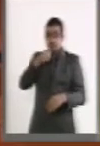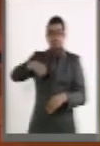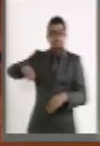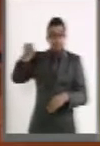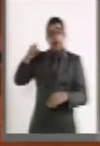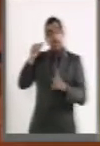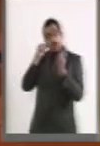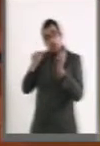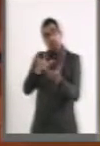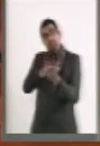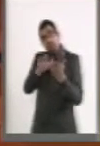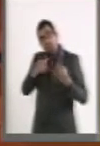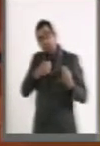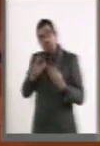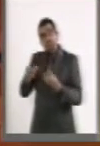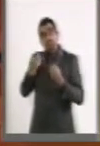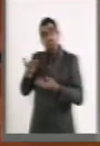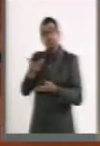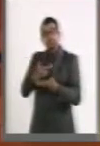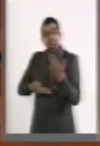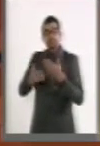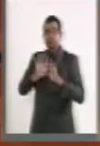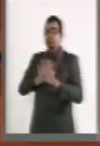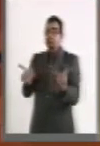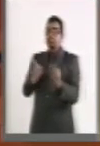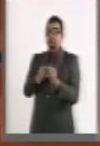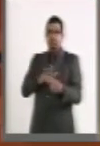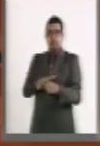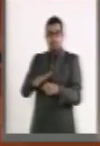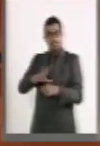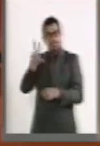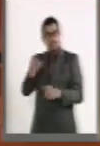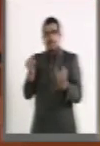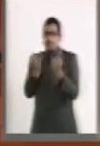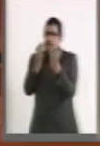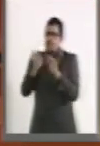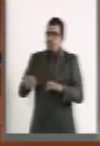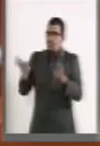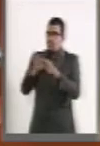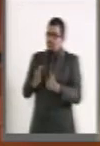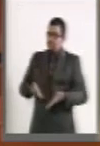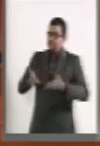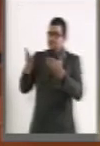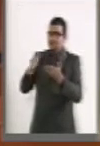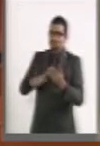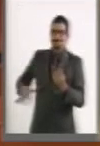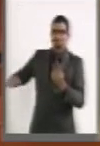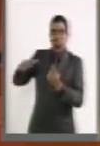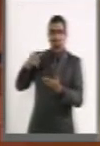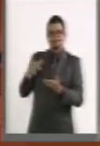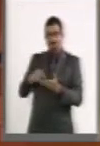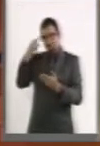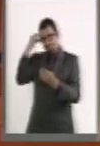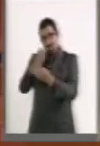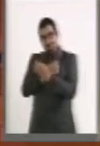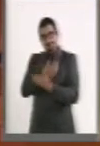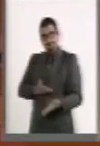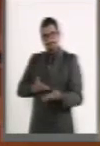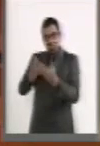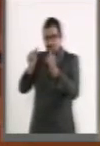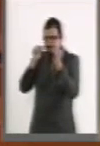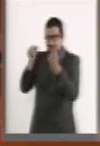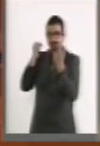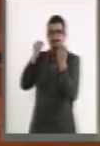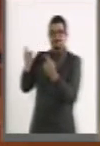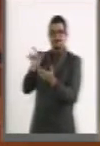les brinde acceso a los servicios existentes. Es igualmente importante crear entornos educativos que reconozcan